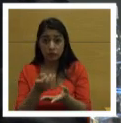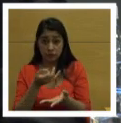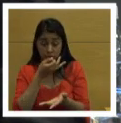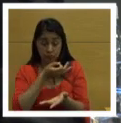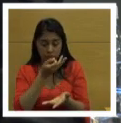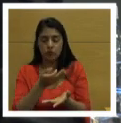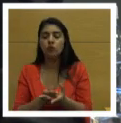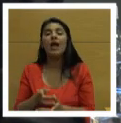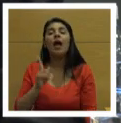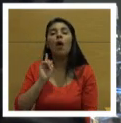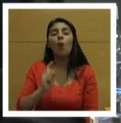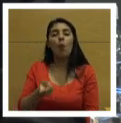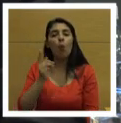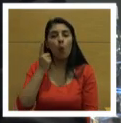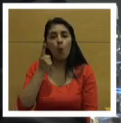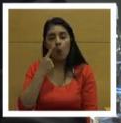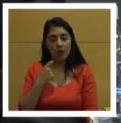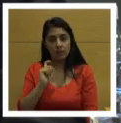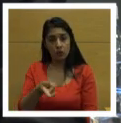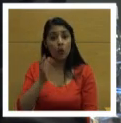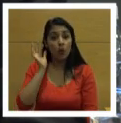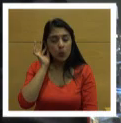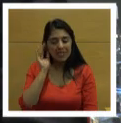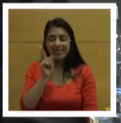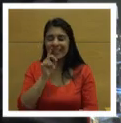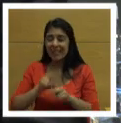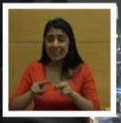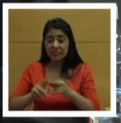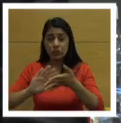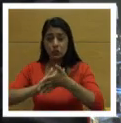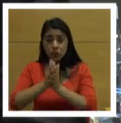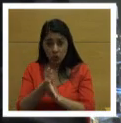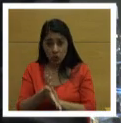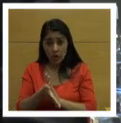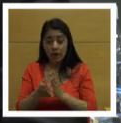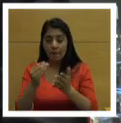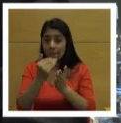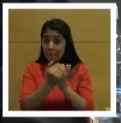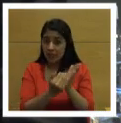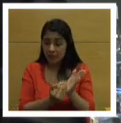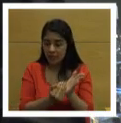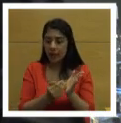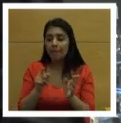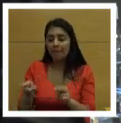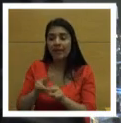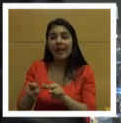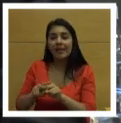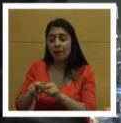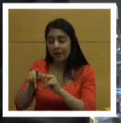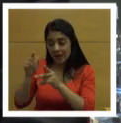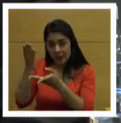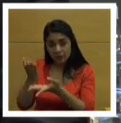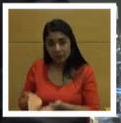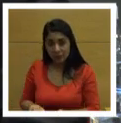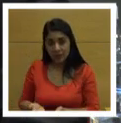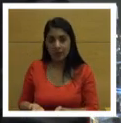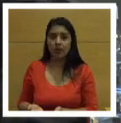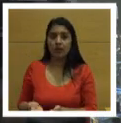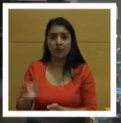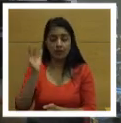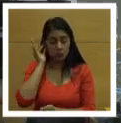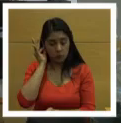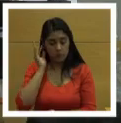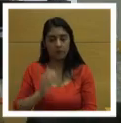dictar todas aquellas medidas que tiendan a reparar a la víctima del acto de violencia ocasionado en su contra.